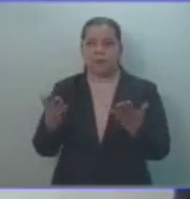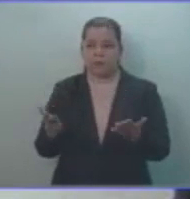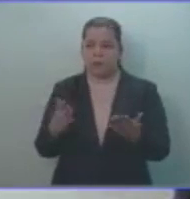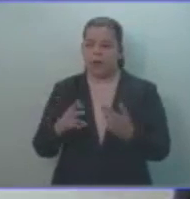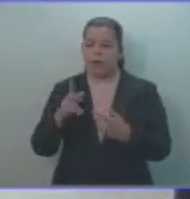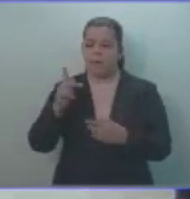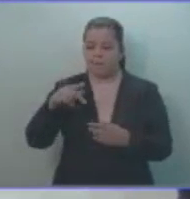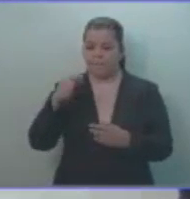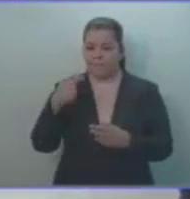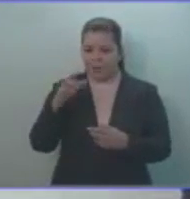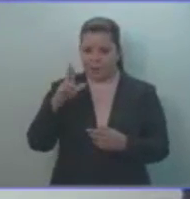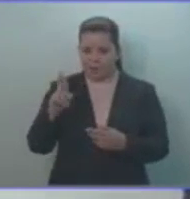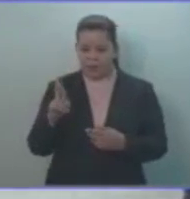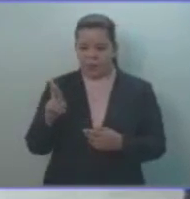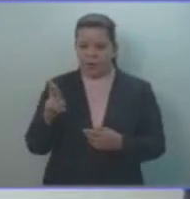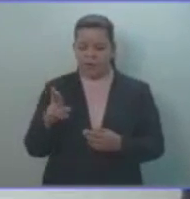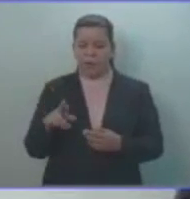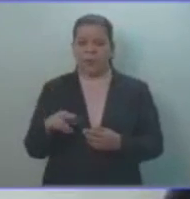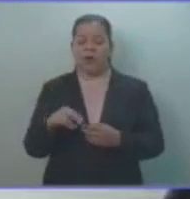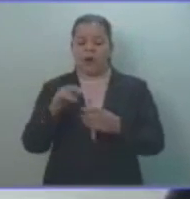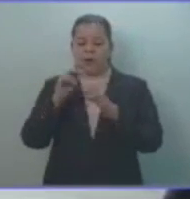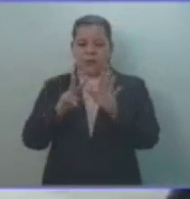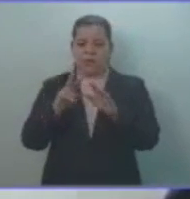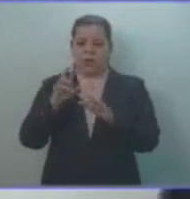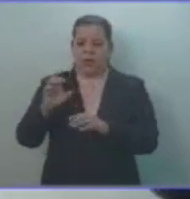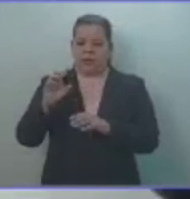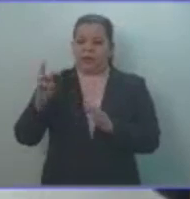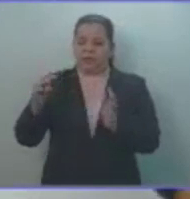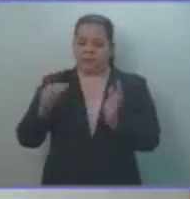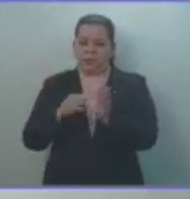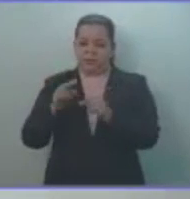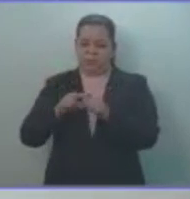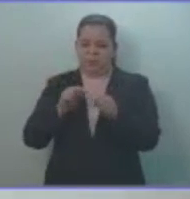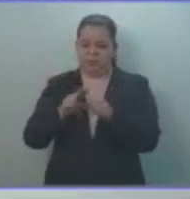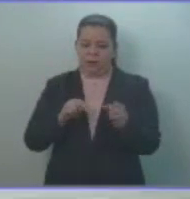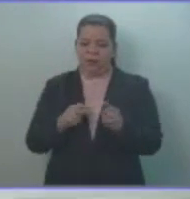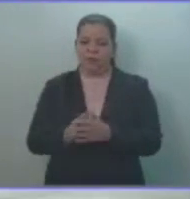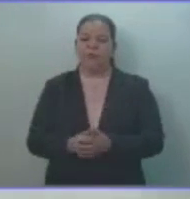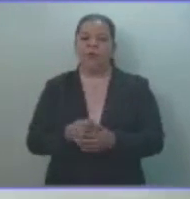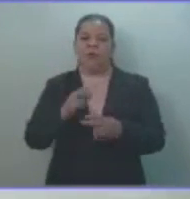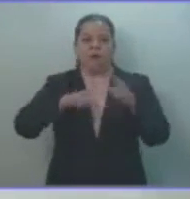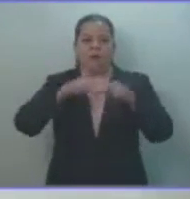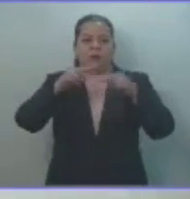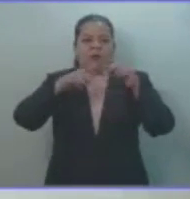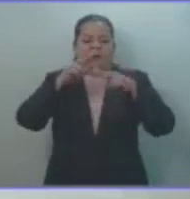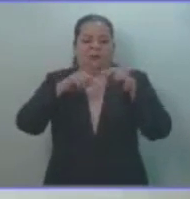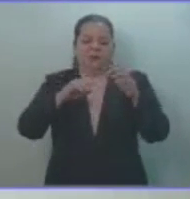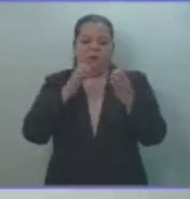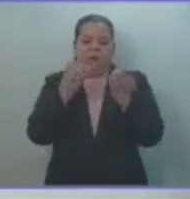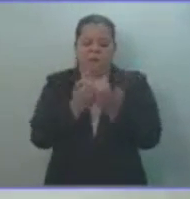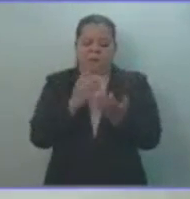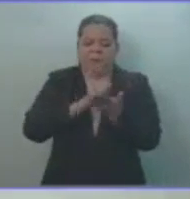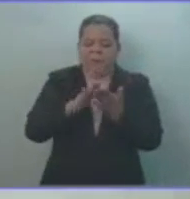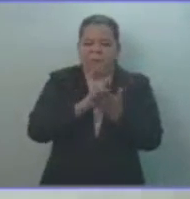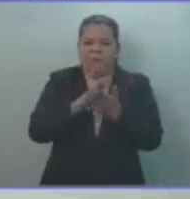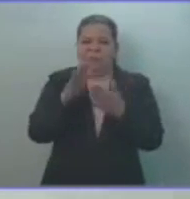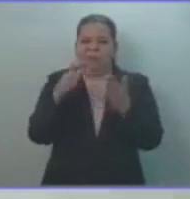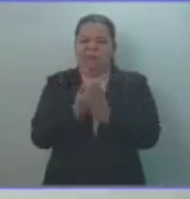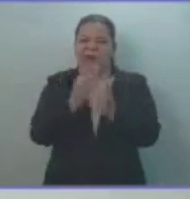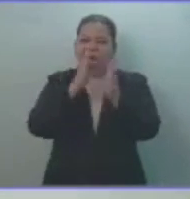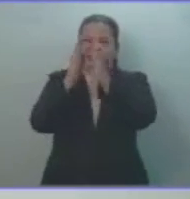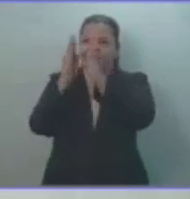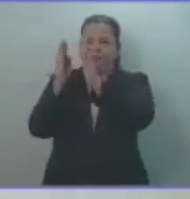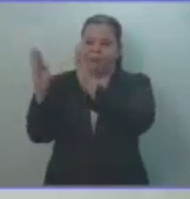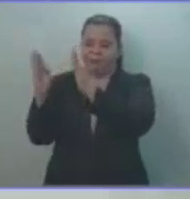para la Procuraduría General de la República por $700,000, la construcción y equipamiento de la biblioteca